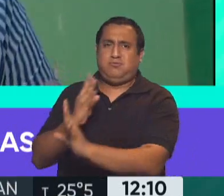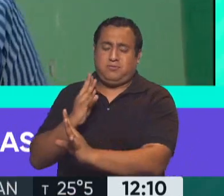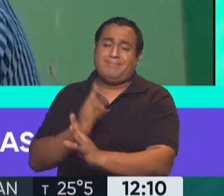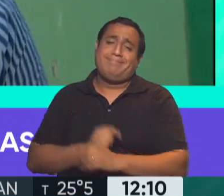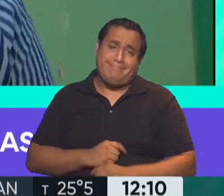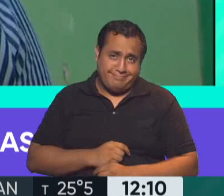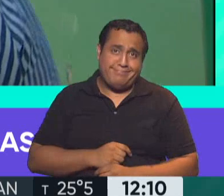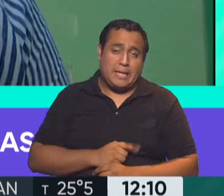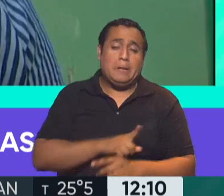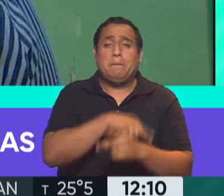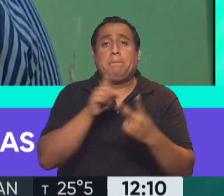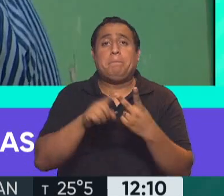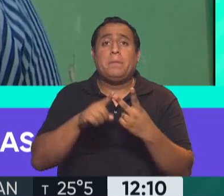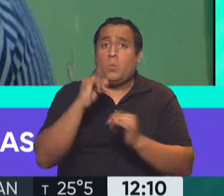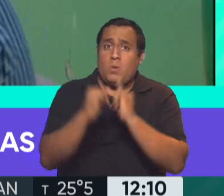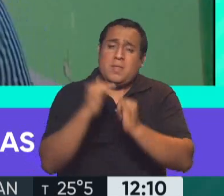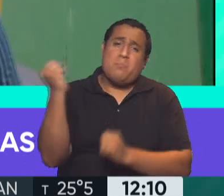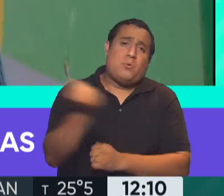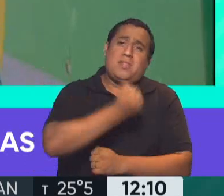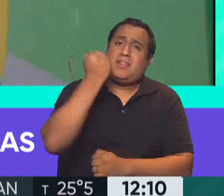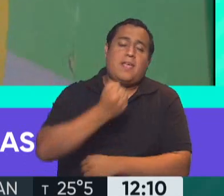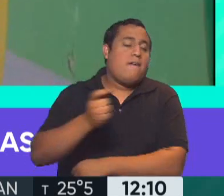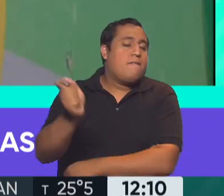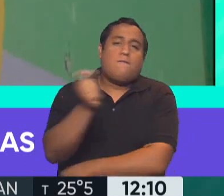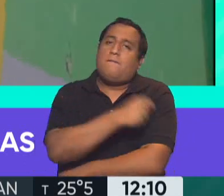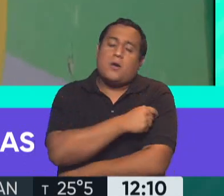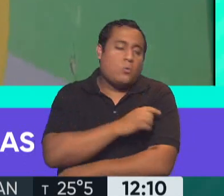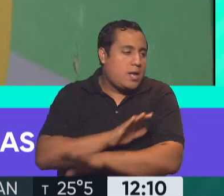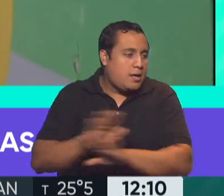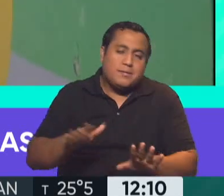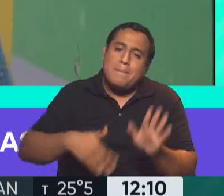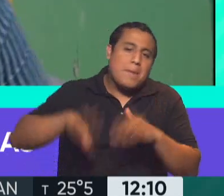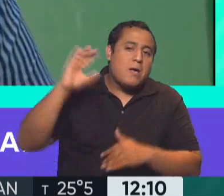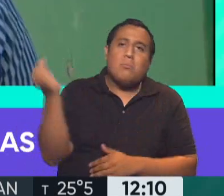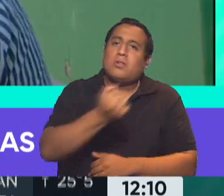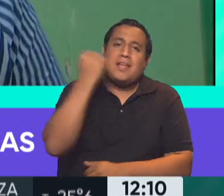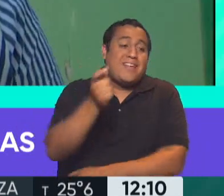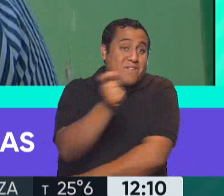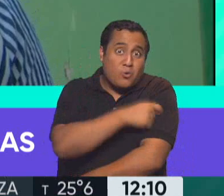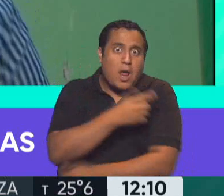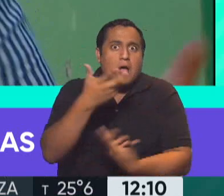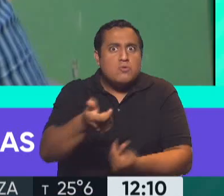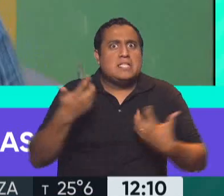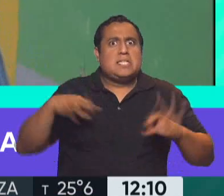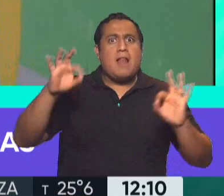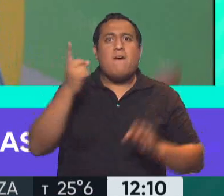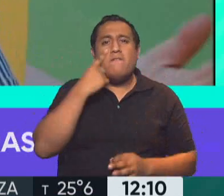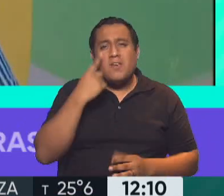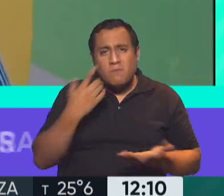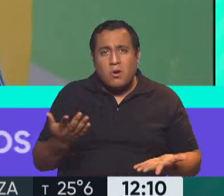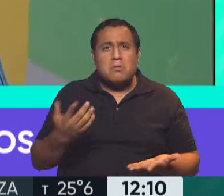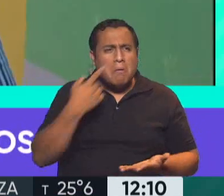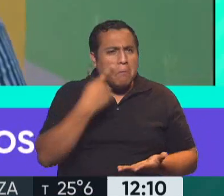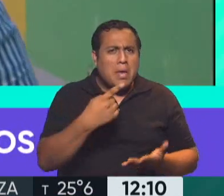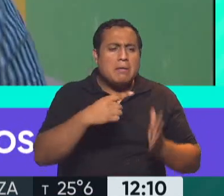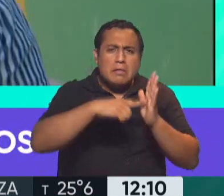hacemos hincapié en algo fundamental, vacunarse es lo más importante, la vacuna salva vidas, se ven los números, se ven en